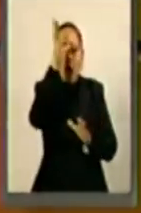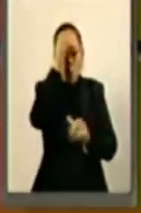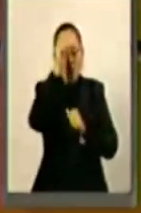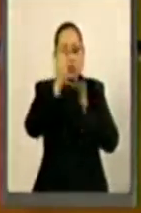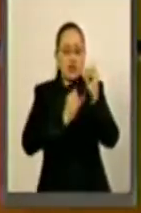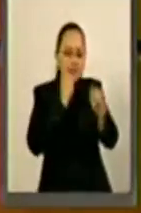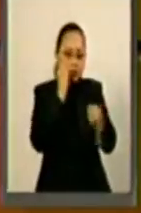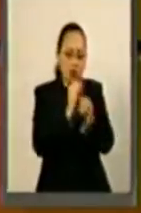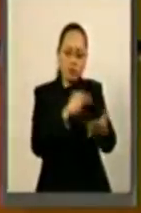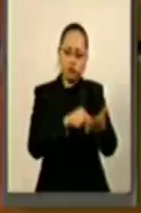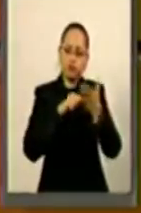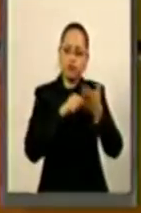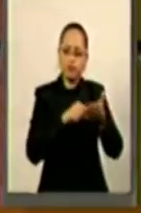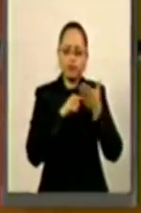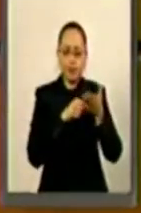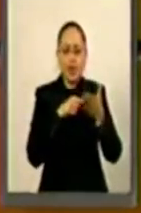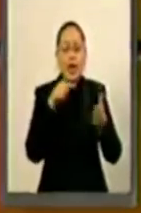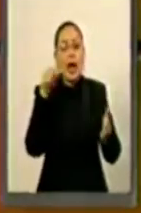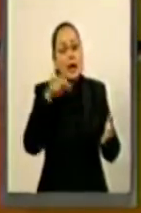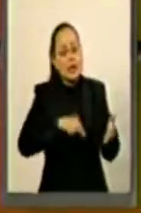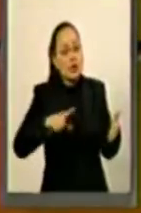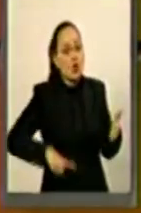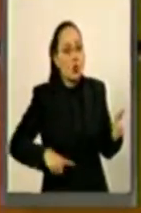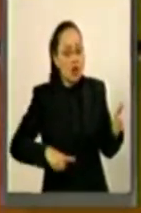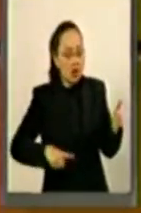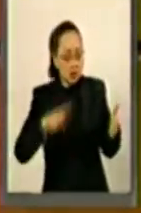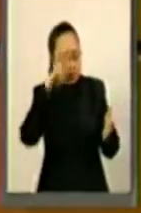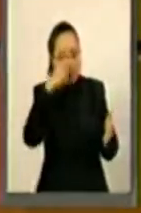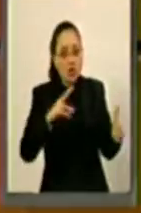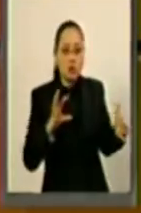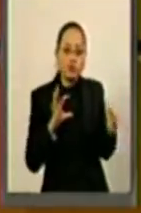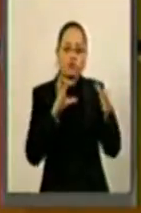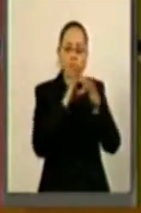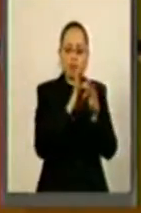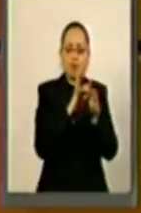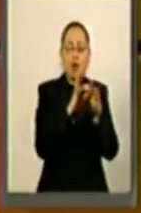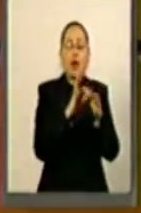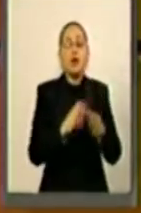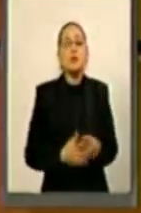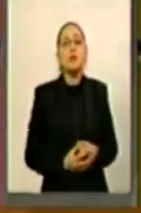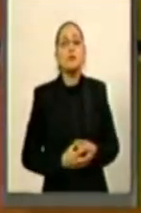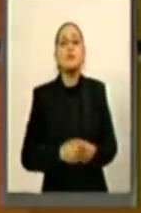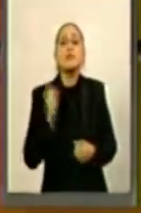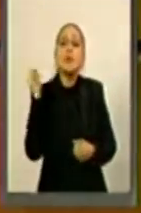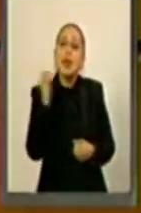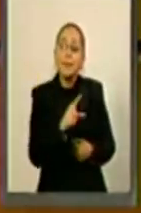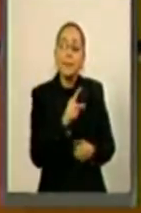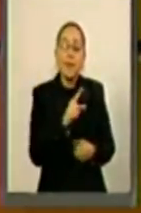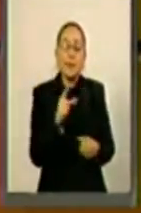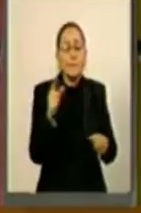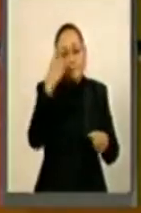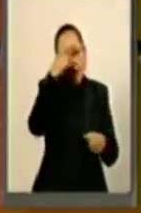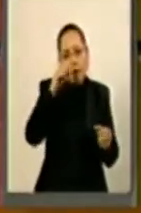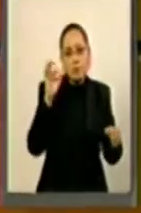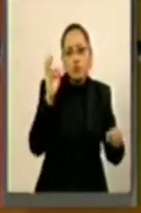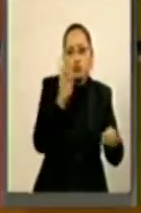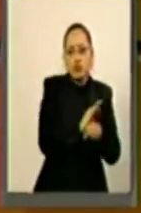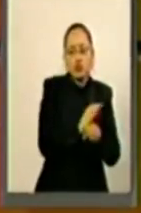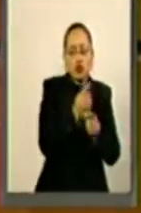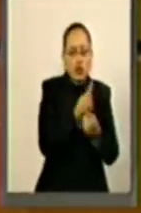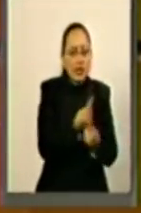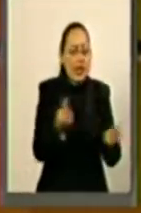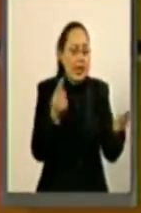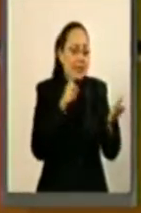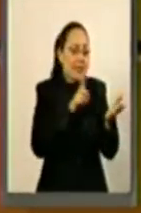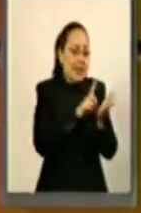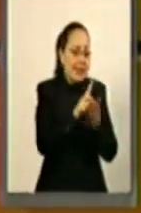internacionales de los que el Estado mexicano forma parte. También de todas las garantías para la protección misma de estos